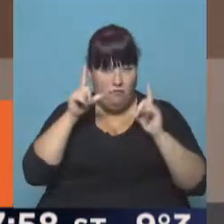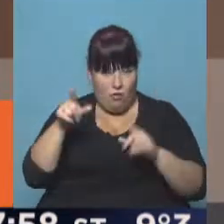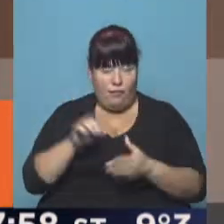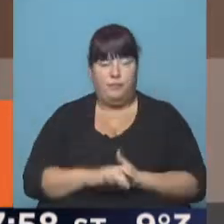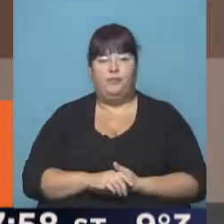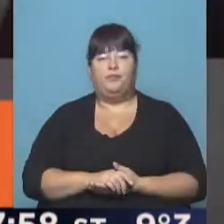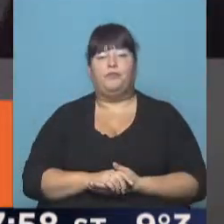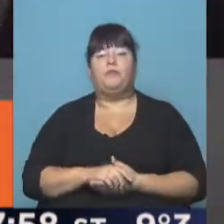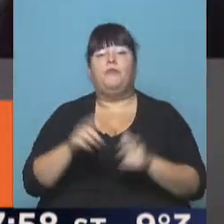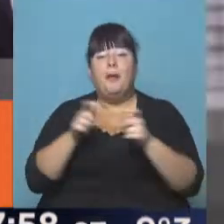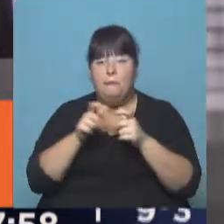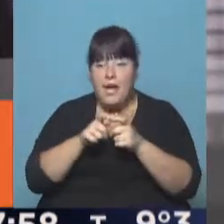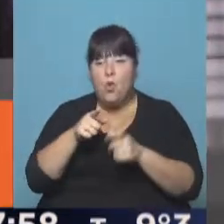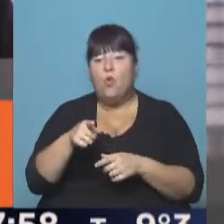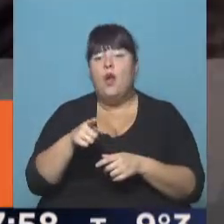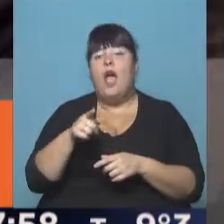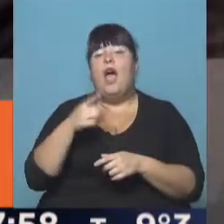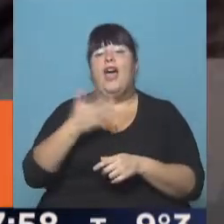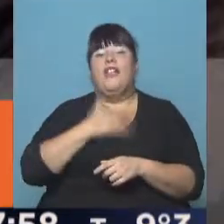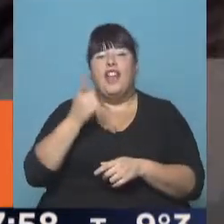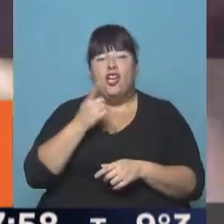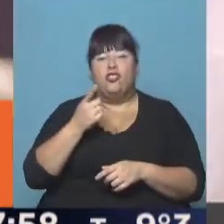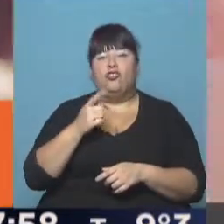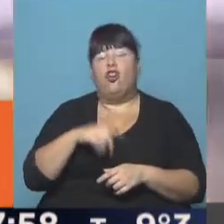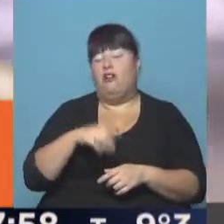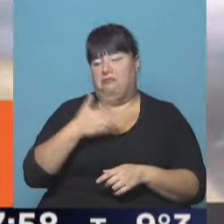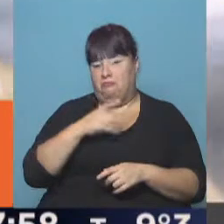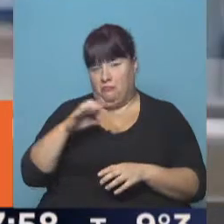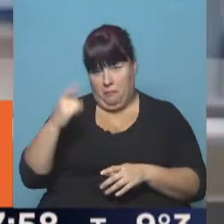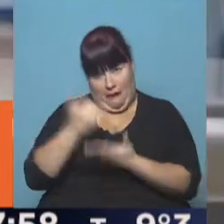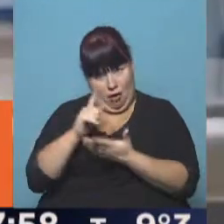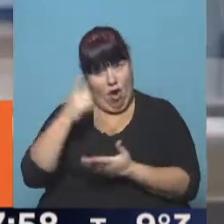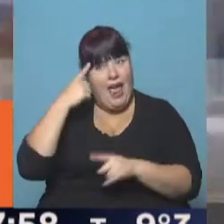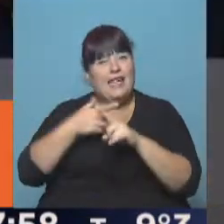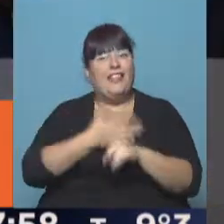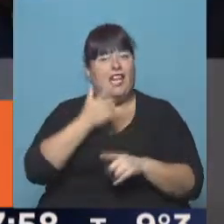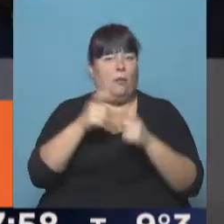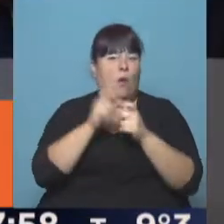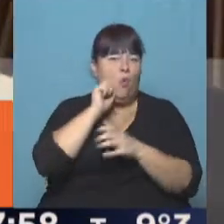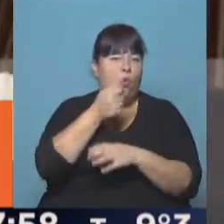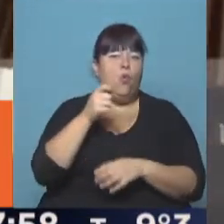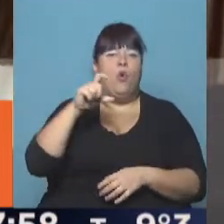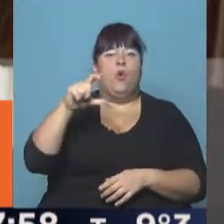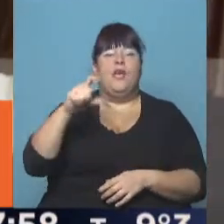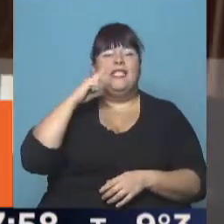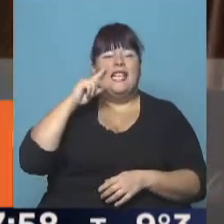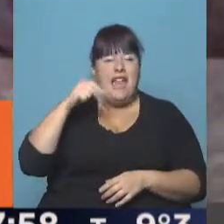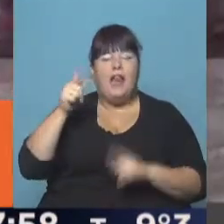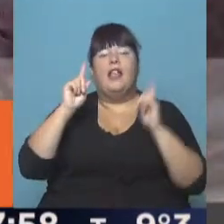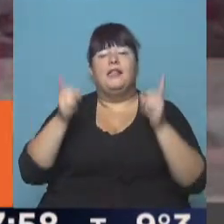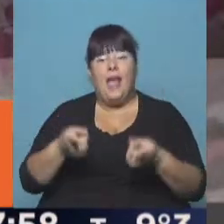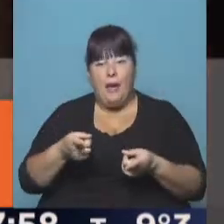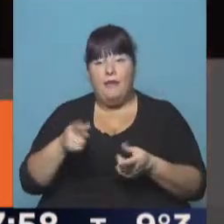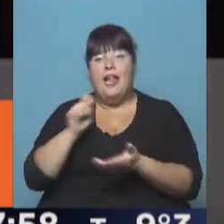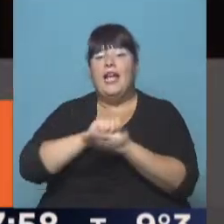pantalla. La película está dirigida por Stephen Gahan, no es un detalle menor, fue el director de una gran película como Siriana y además